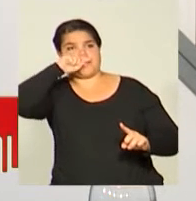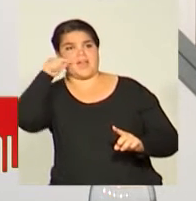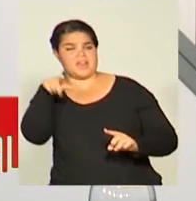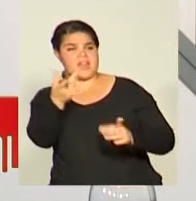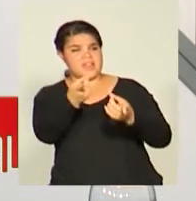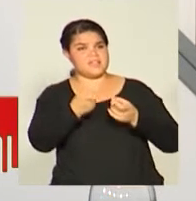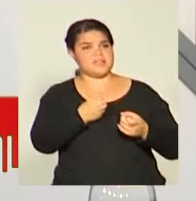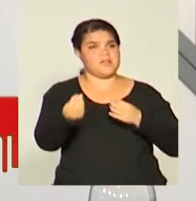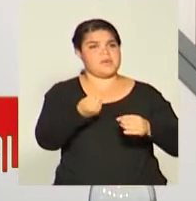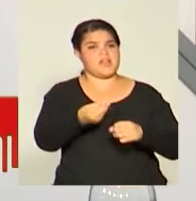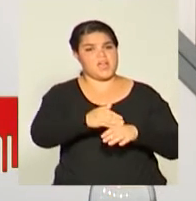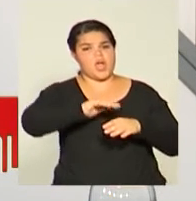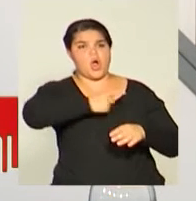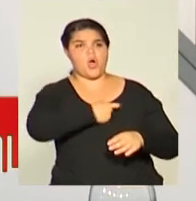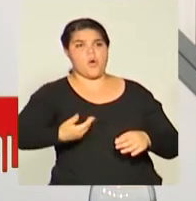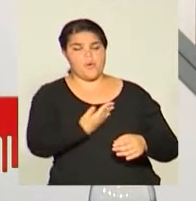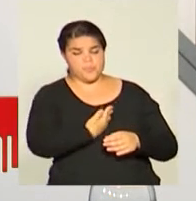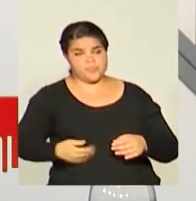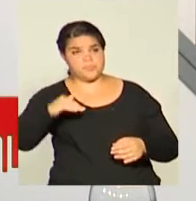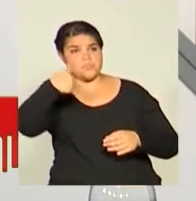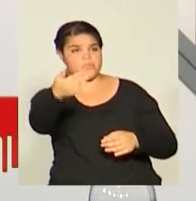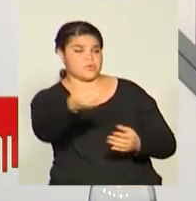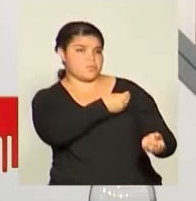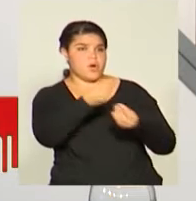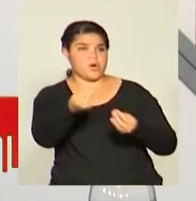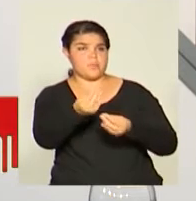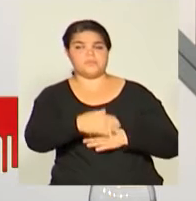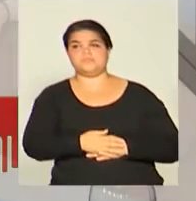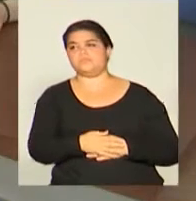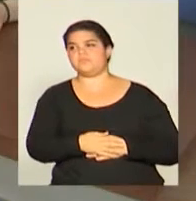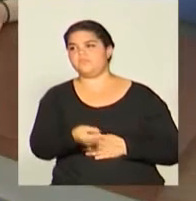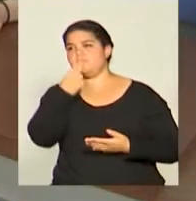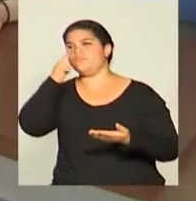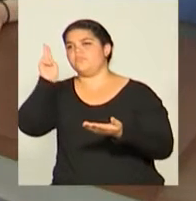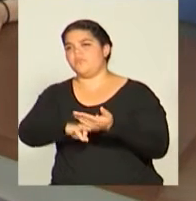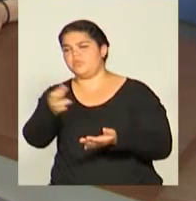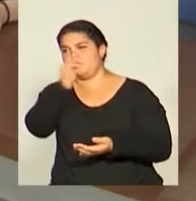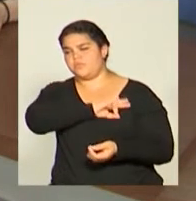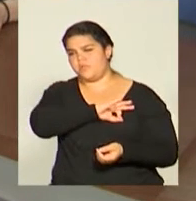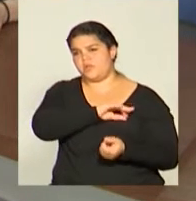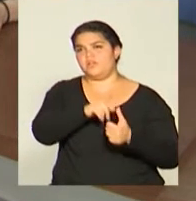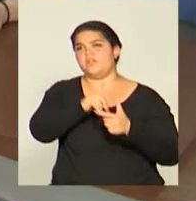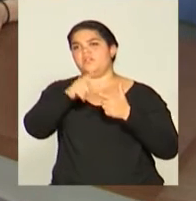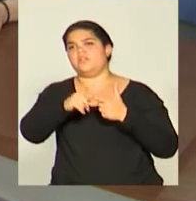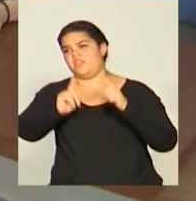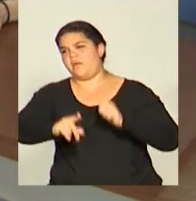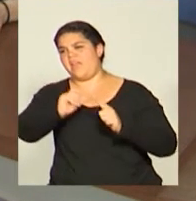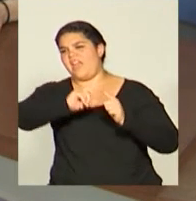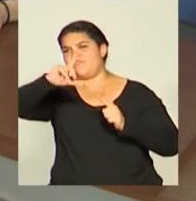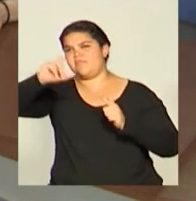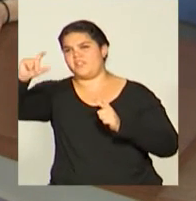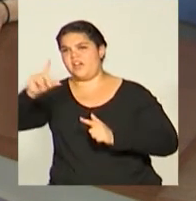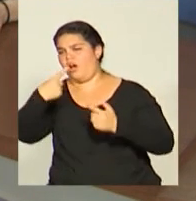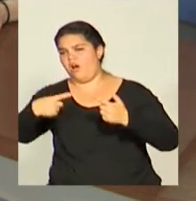el inicio de su próximo gobierno. Mirá, lo del mínimo no imponible de ganancias, lo de la actualización de las escalas, las